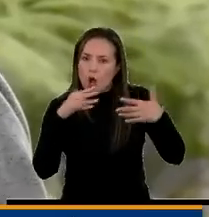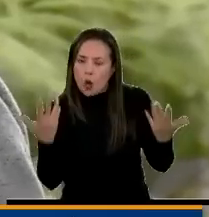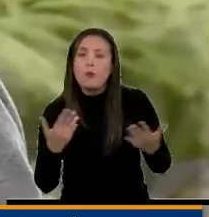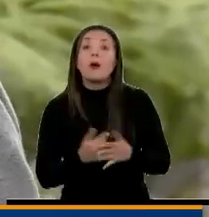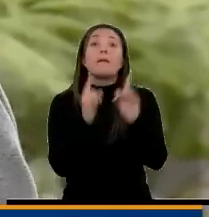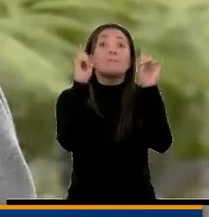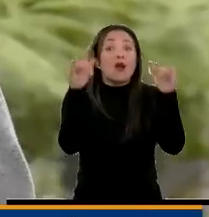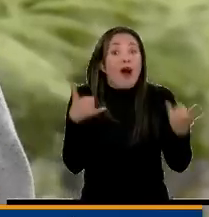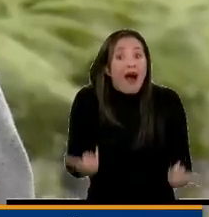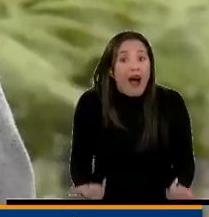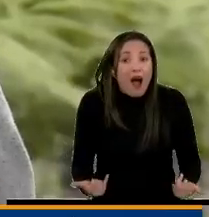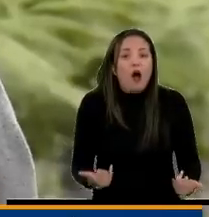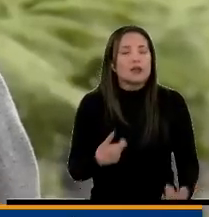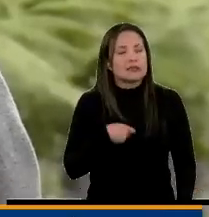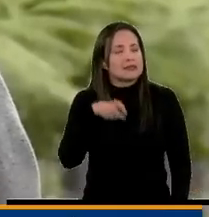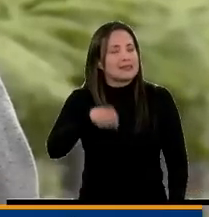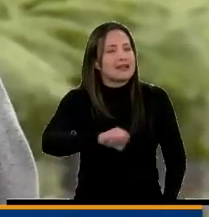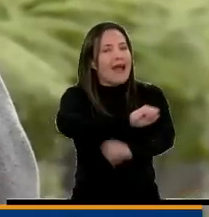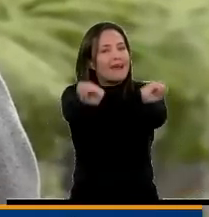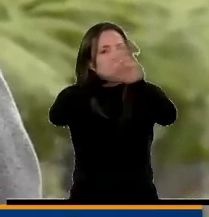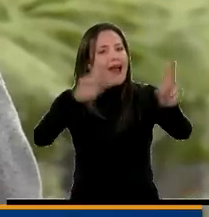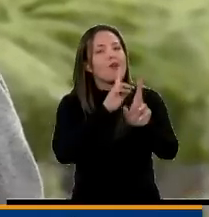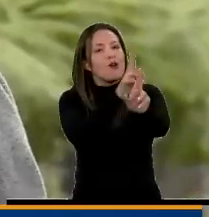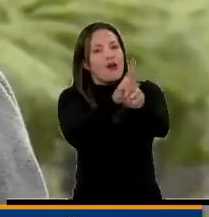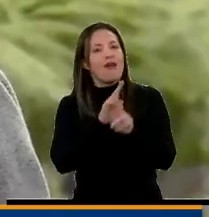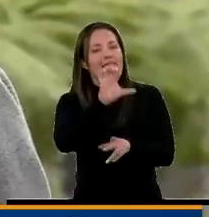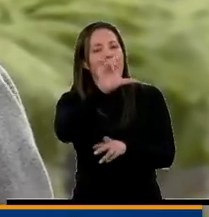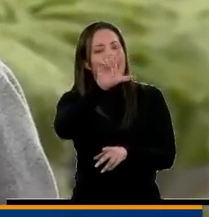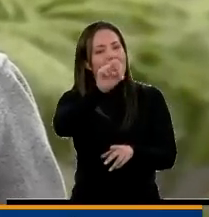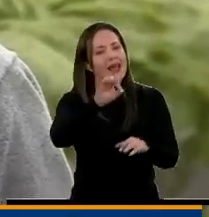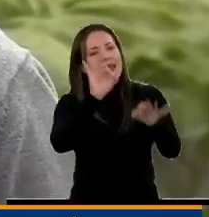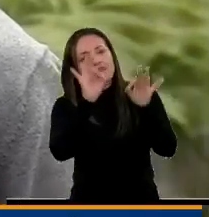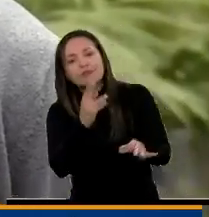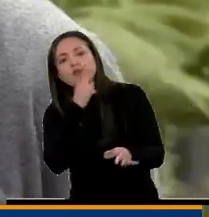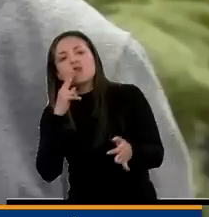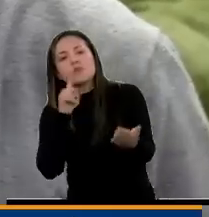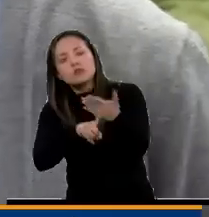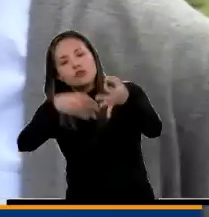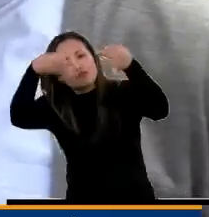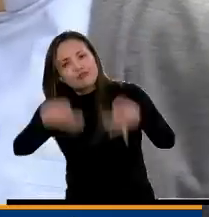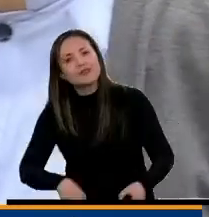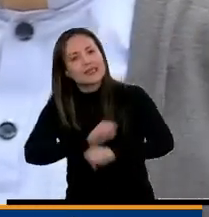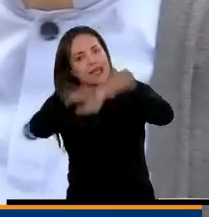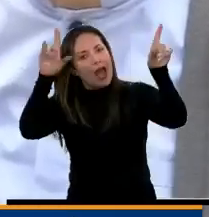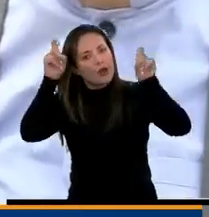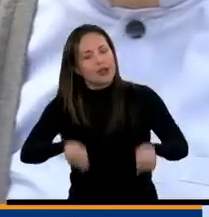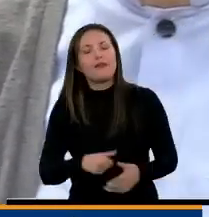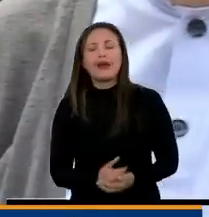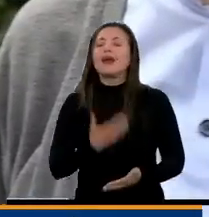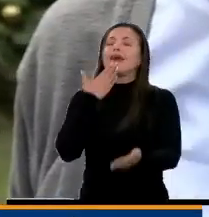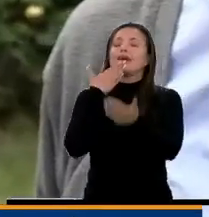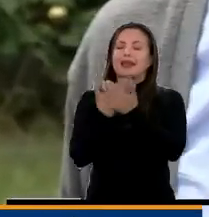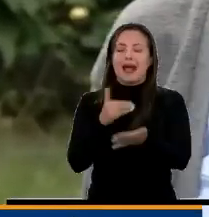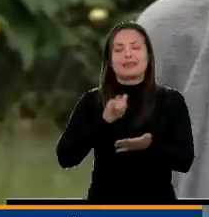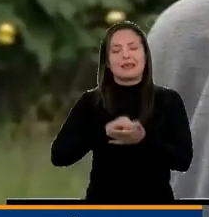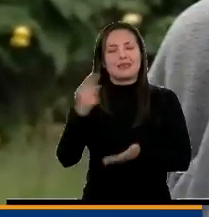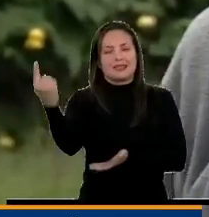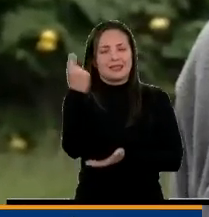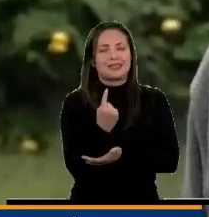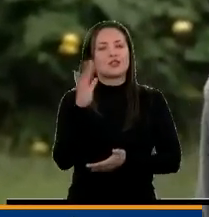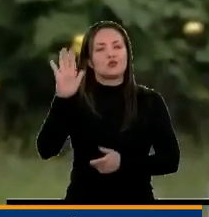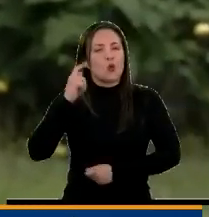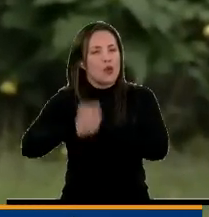son respuestas claras y compromisos del ELN. Senador, muchas gracias por estar en Noticias Caracol. Ahí teníamos al negociador de paz, Iván